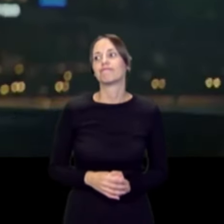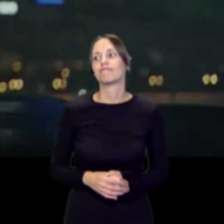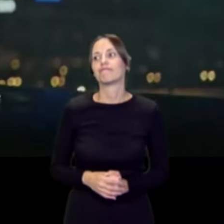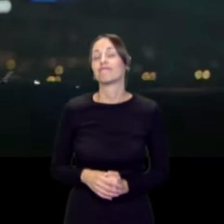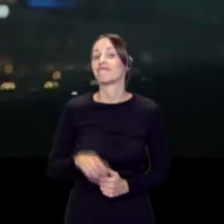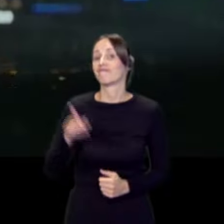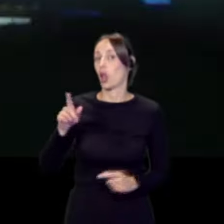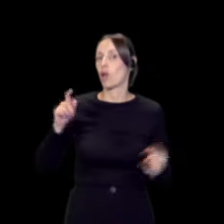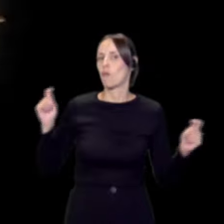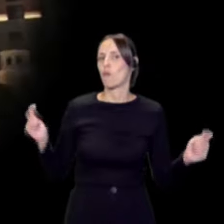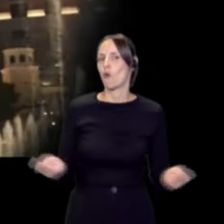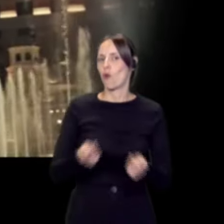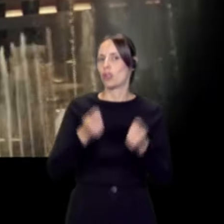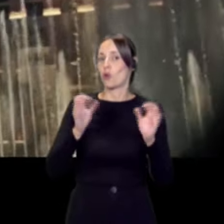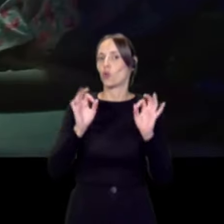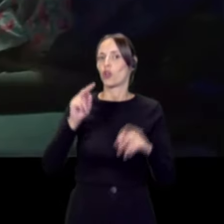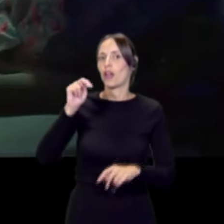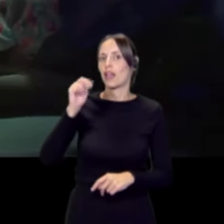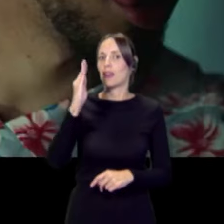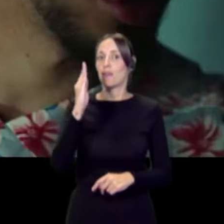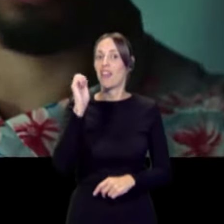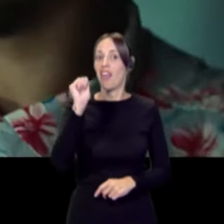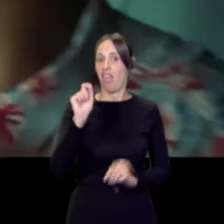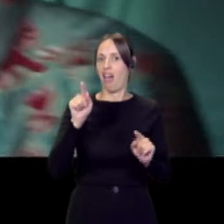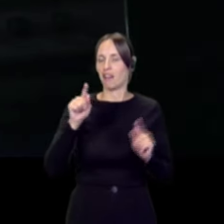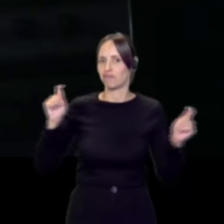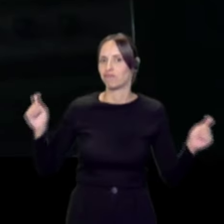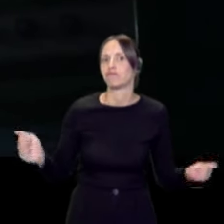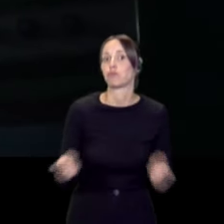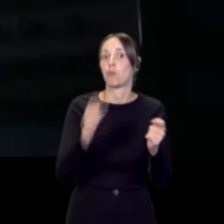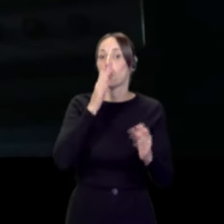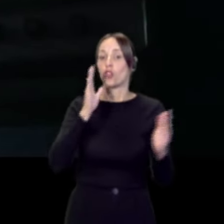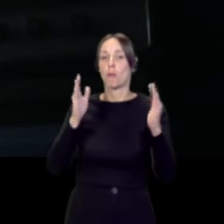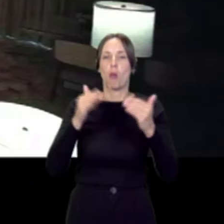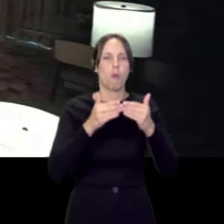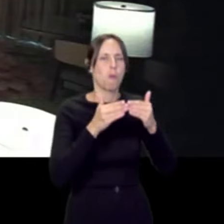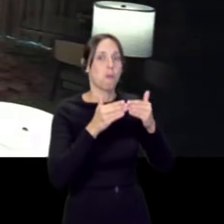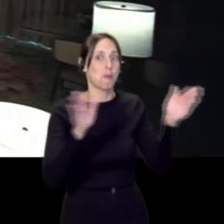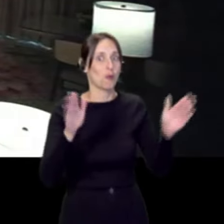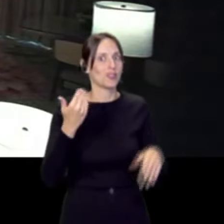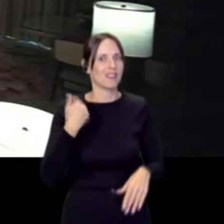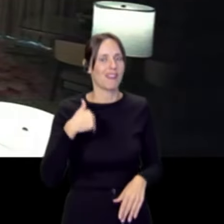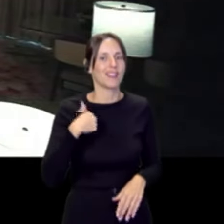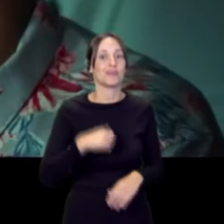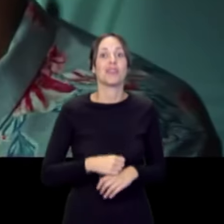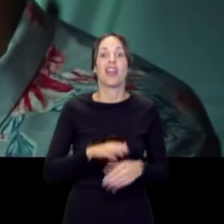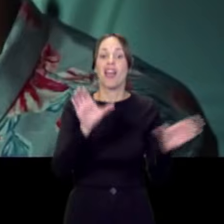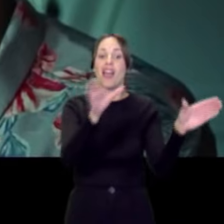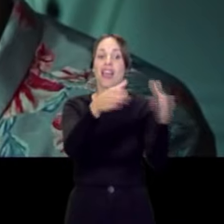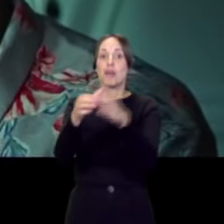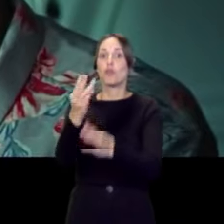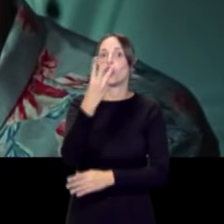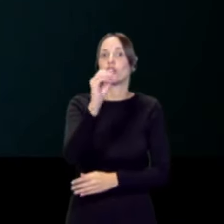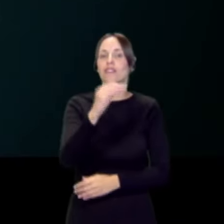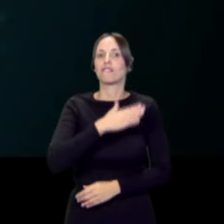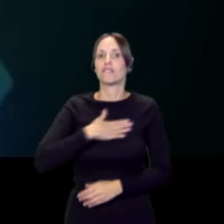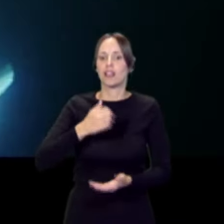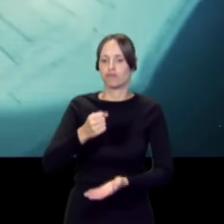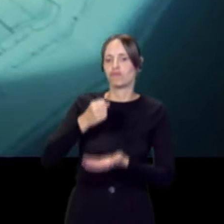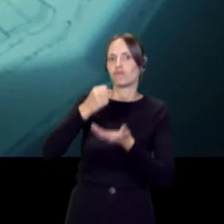Y este es el spot que ha lanzado la NBA con motivo de una nueva temporada que ya ha arrancado. 30 equipos buscan un trofeo de campeón